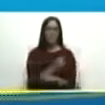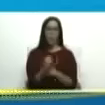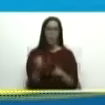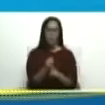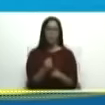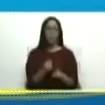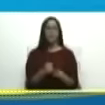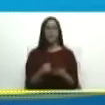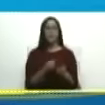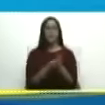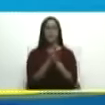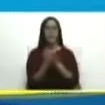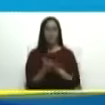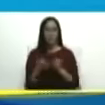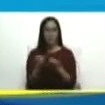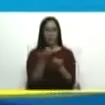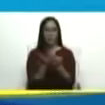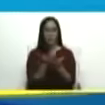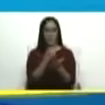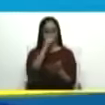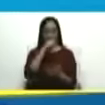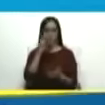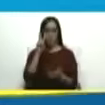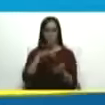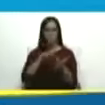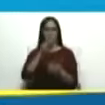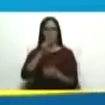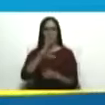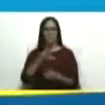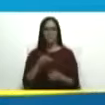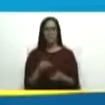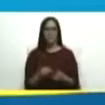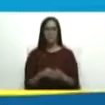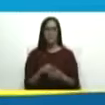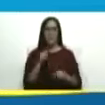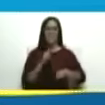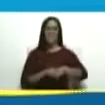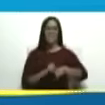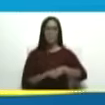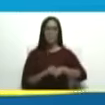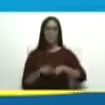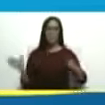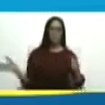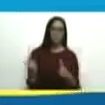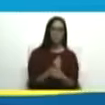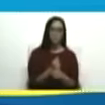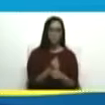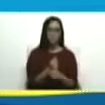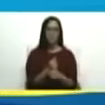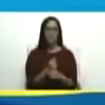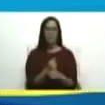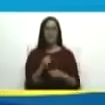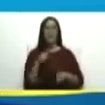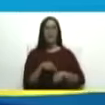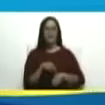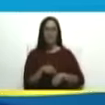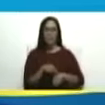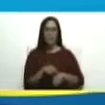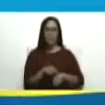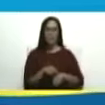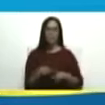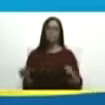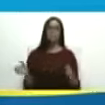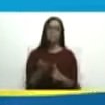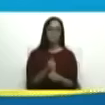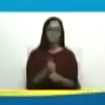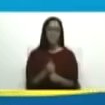el año 2023. A tiempo la vimos, a tiempo la desmantelamos.